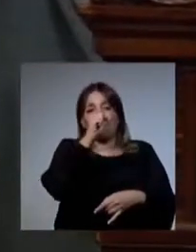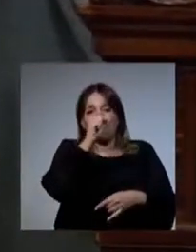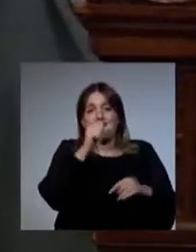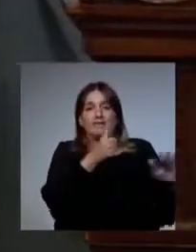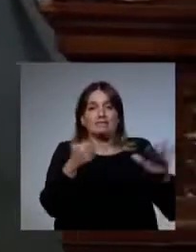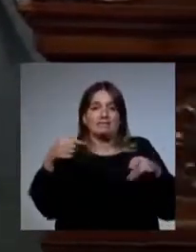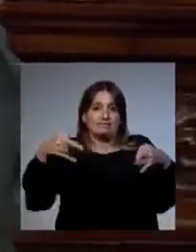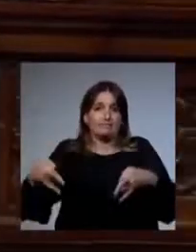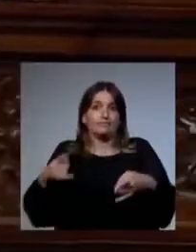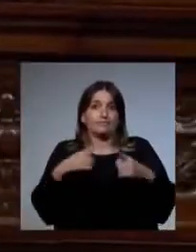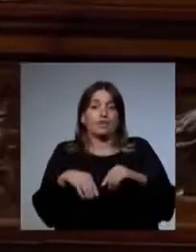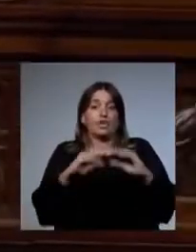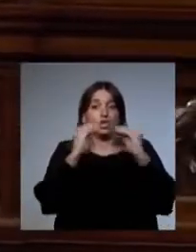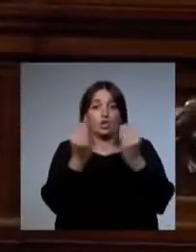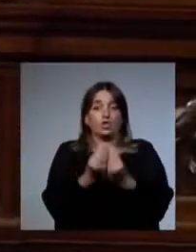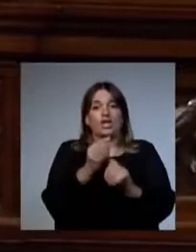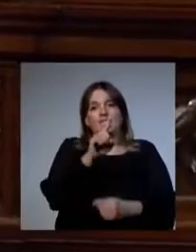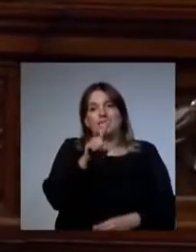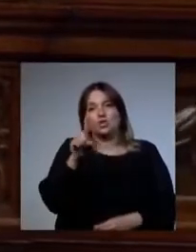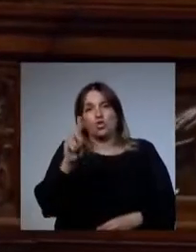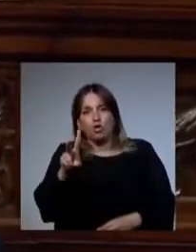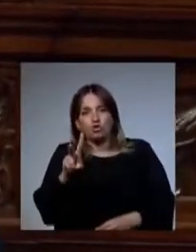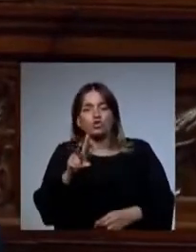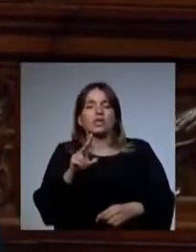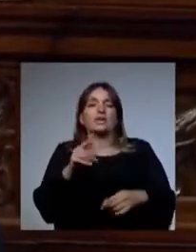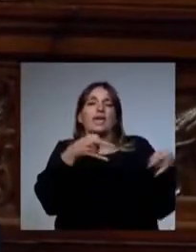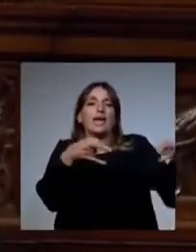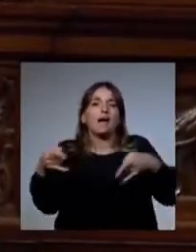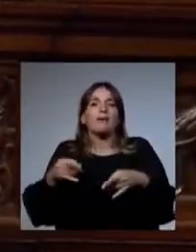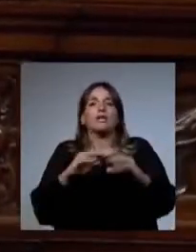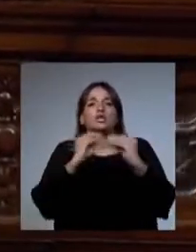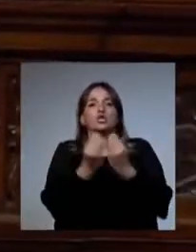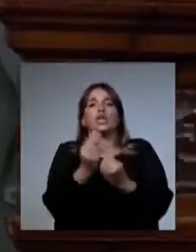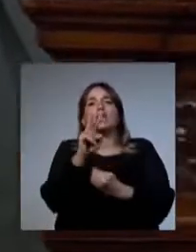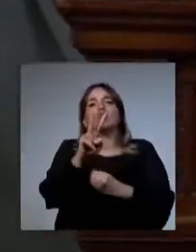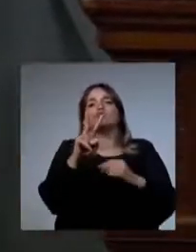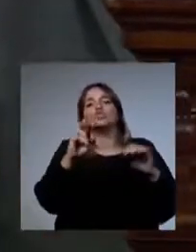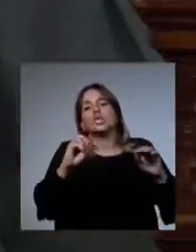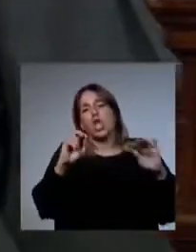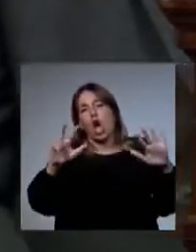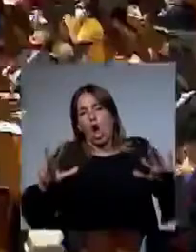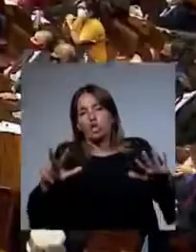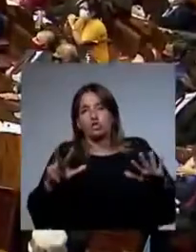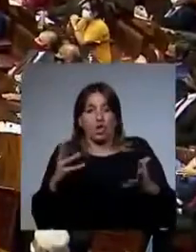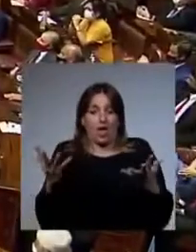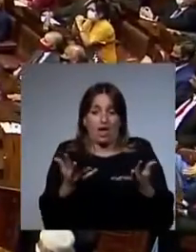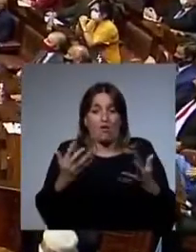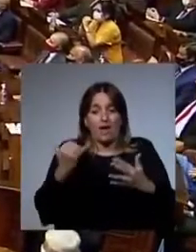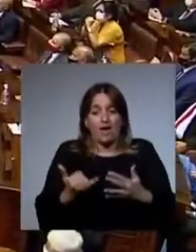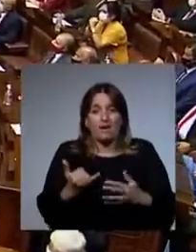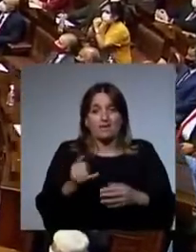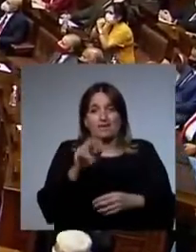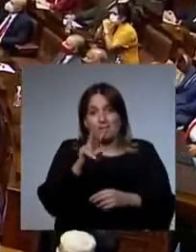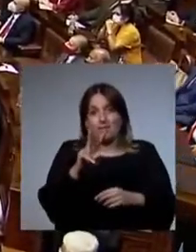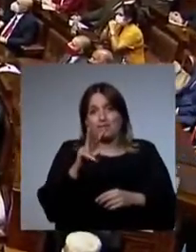pasáramos de 112 camas a 208 camas en la actualidad.